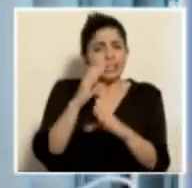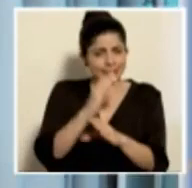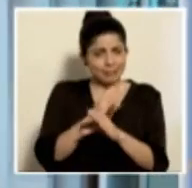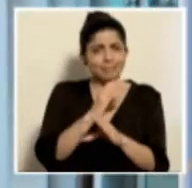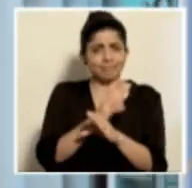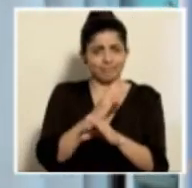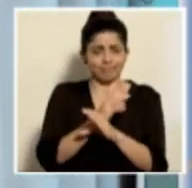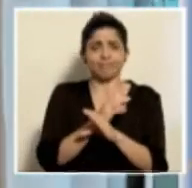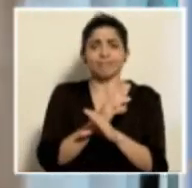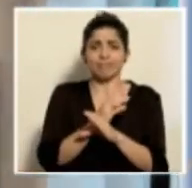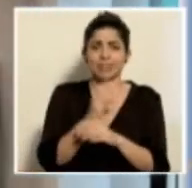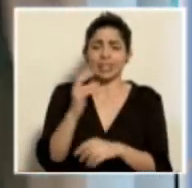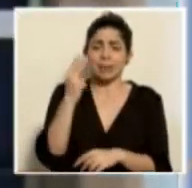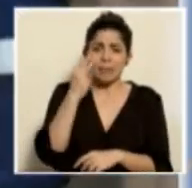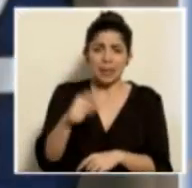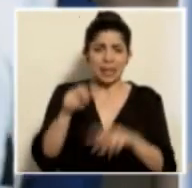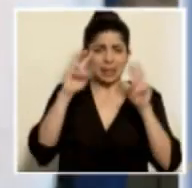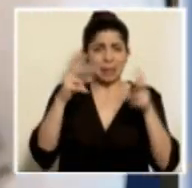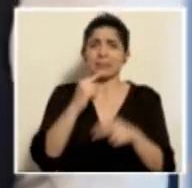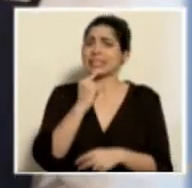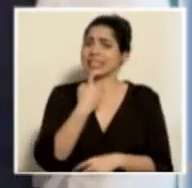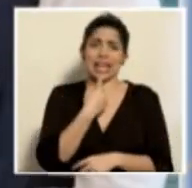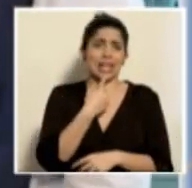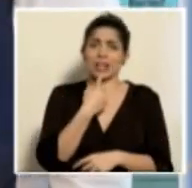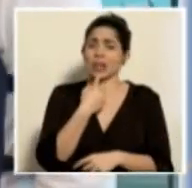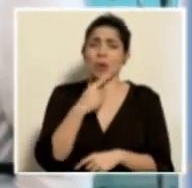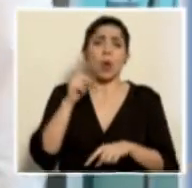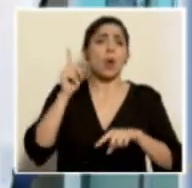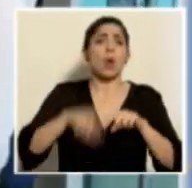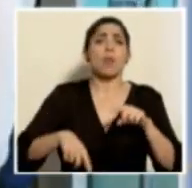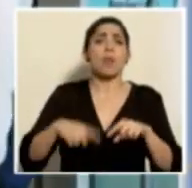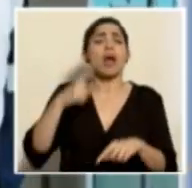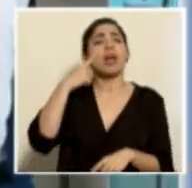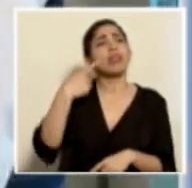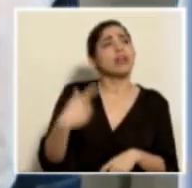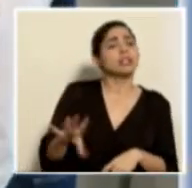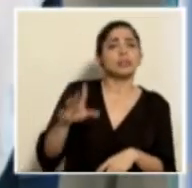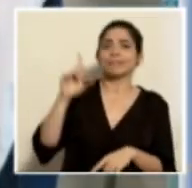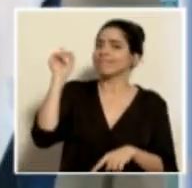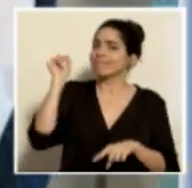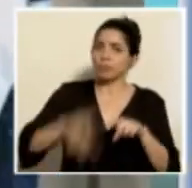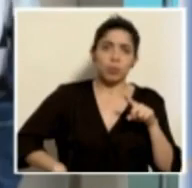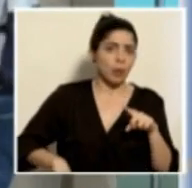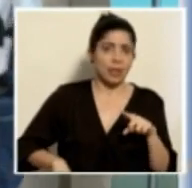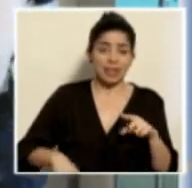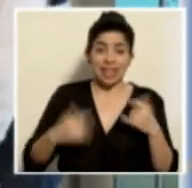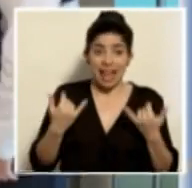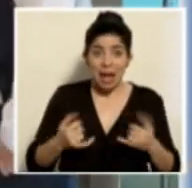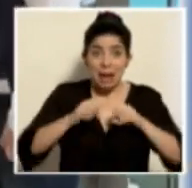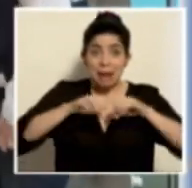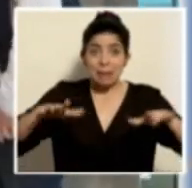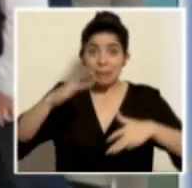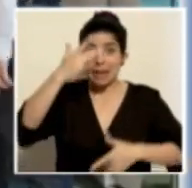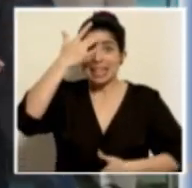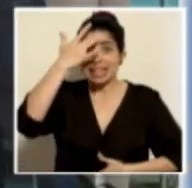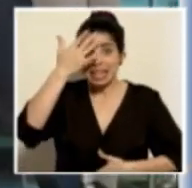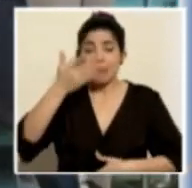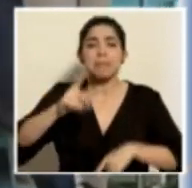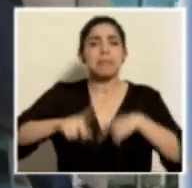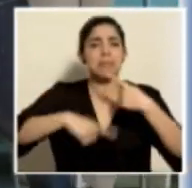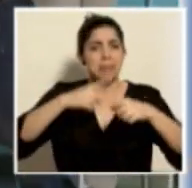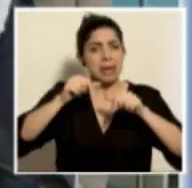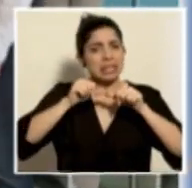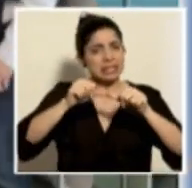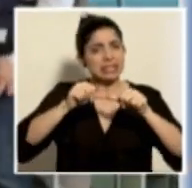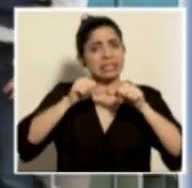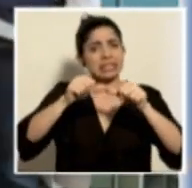cuidarnos, a tomar esto en serio. No podemos bajar la guardia, y esta pandemia continuará,